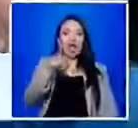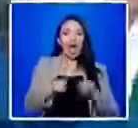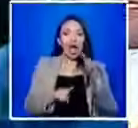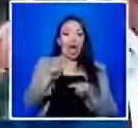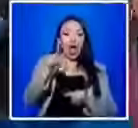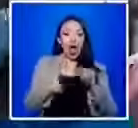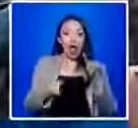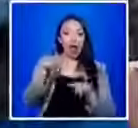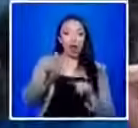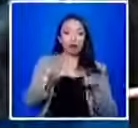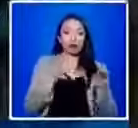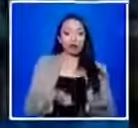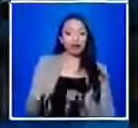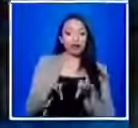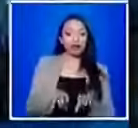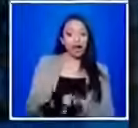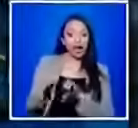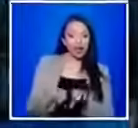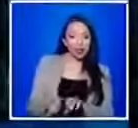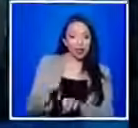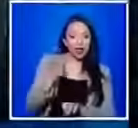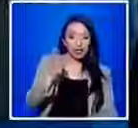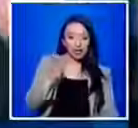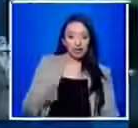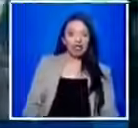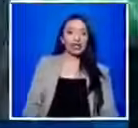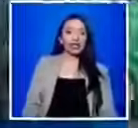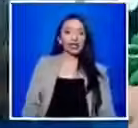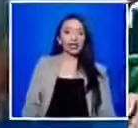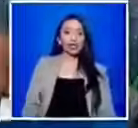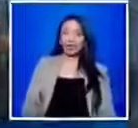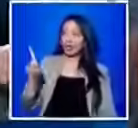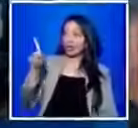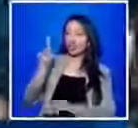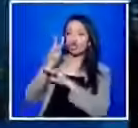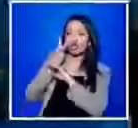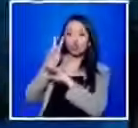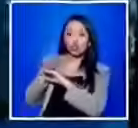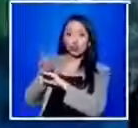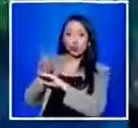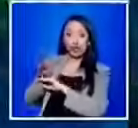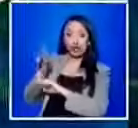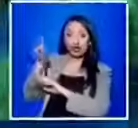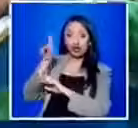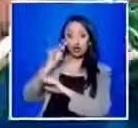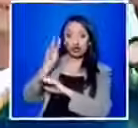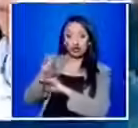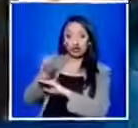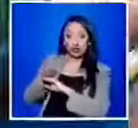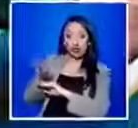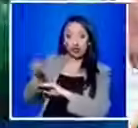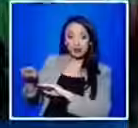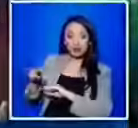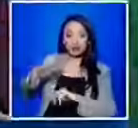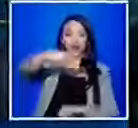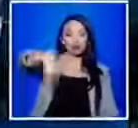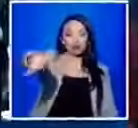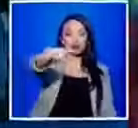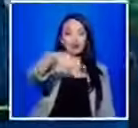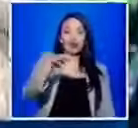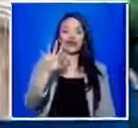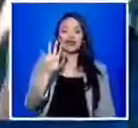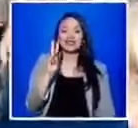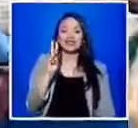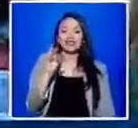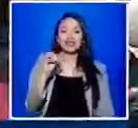algunas dinámicas, calentamiento a cargo del inspector aquí en la unidad educativa. Hay